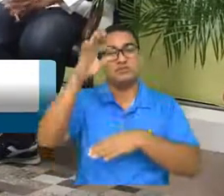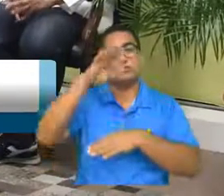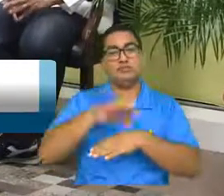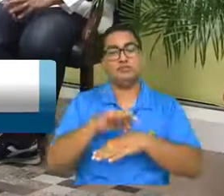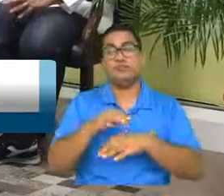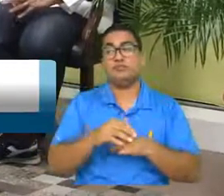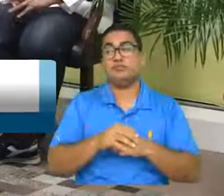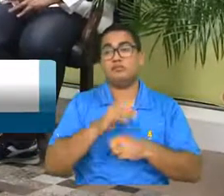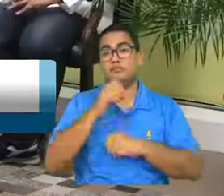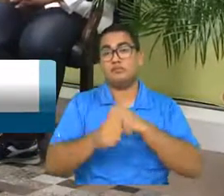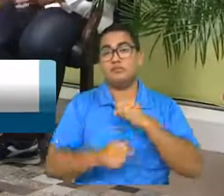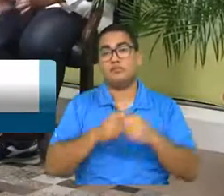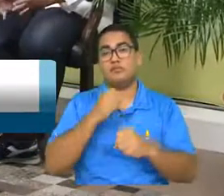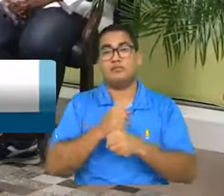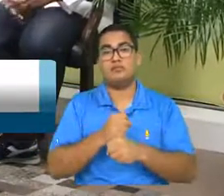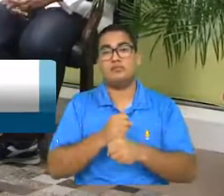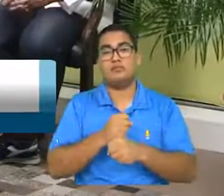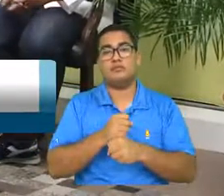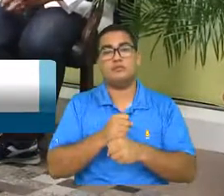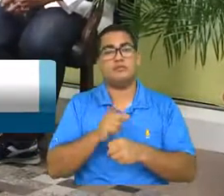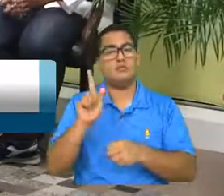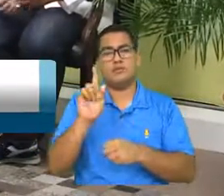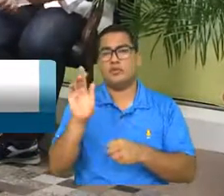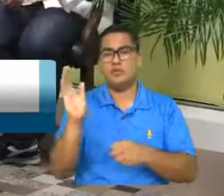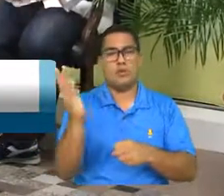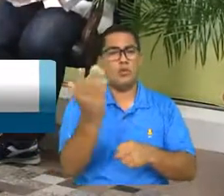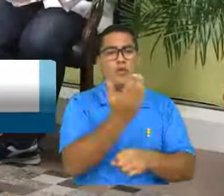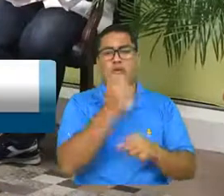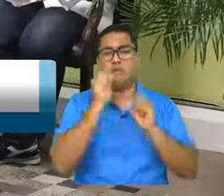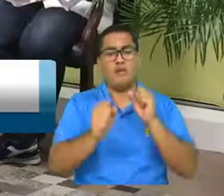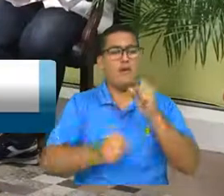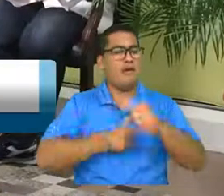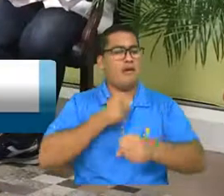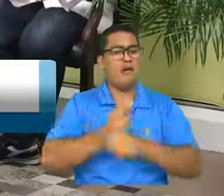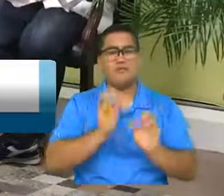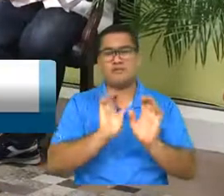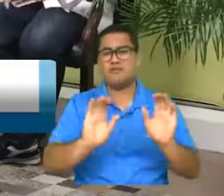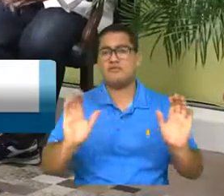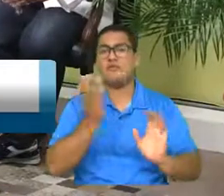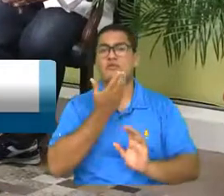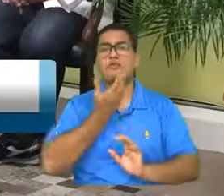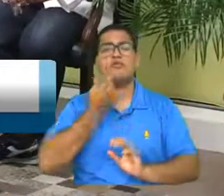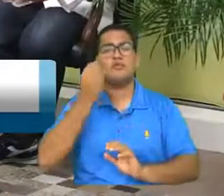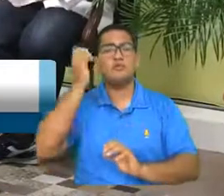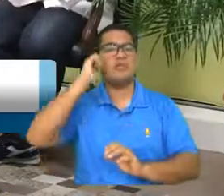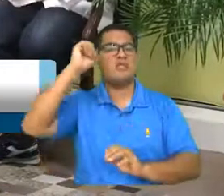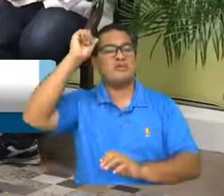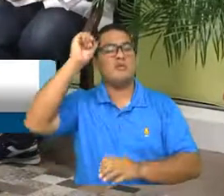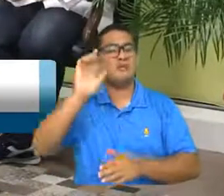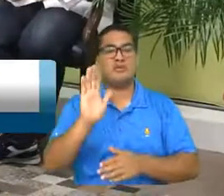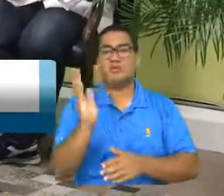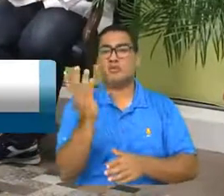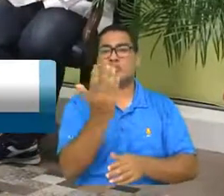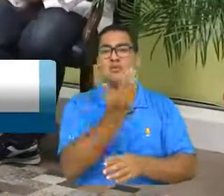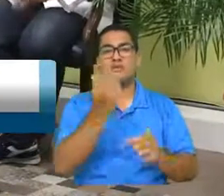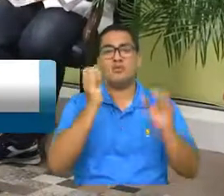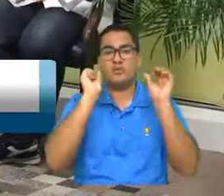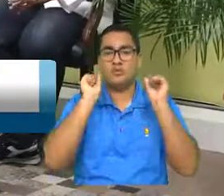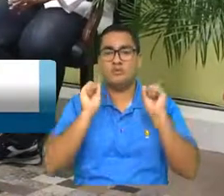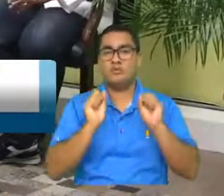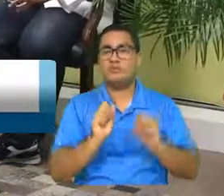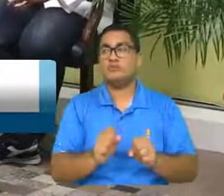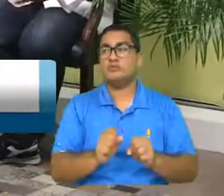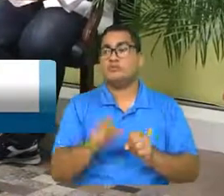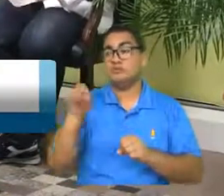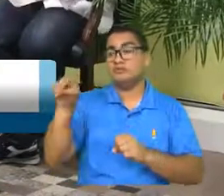las edades son todas susceptibles, como todas. Decimos. Estamos ante un grupo de población que si está cerca de